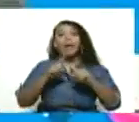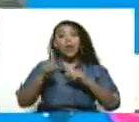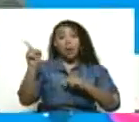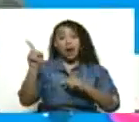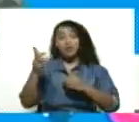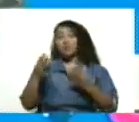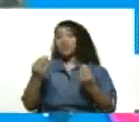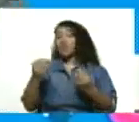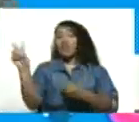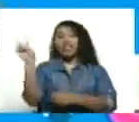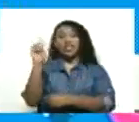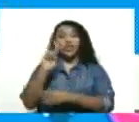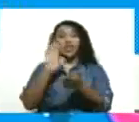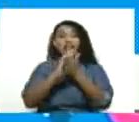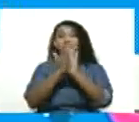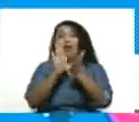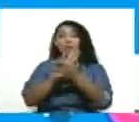pelista